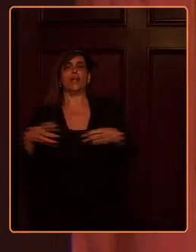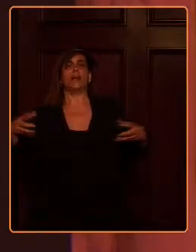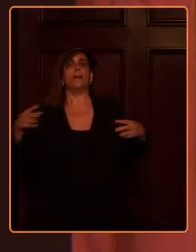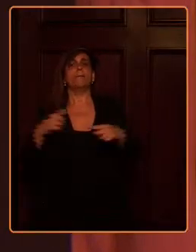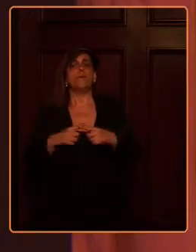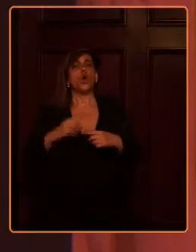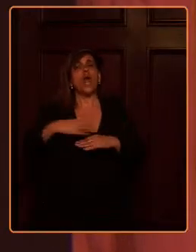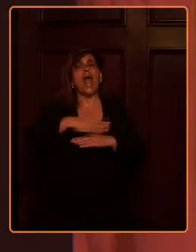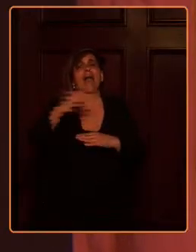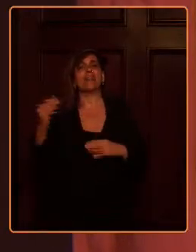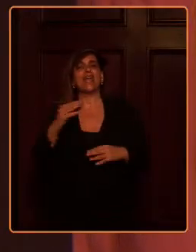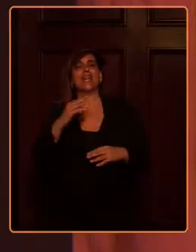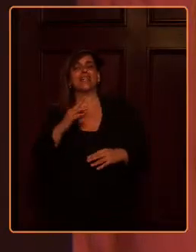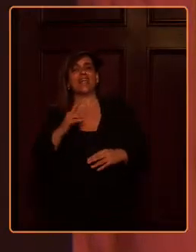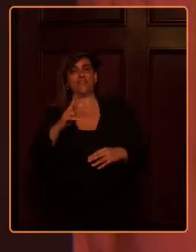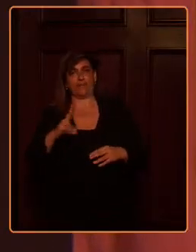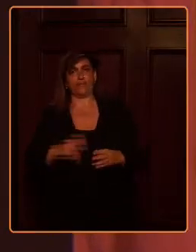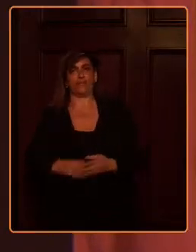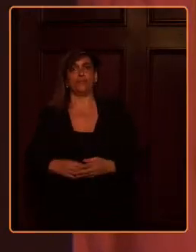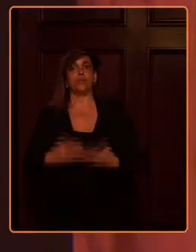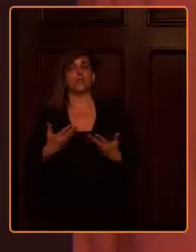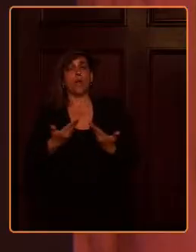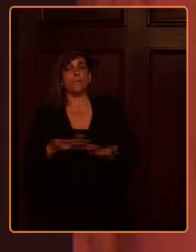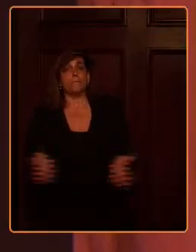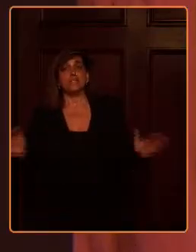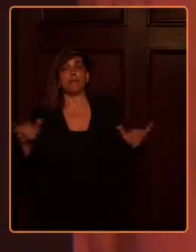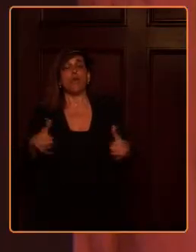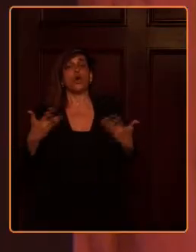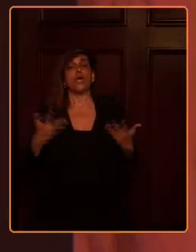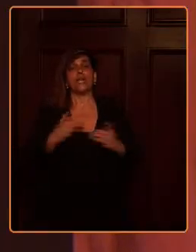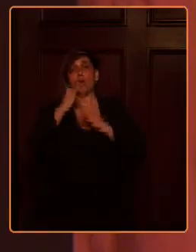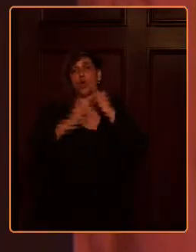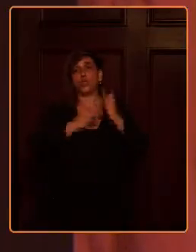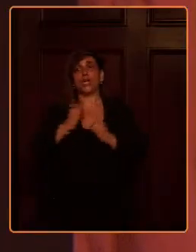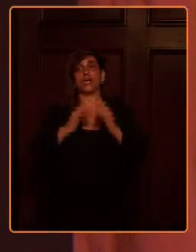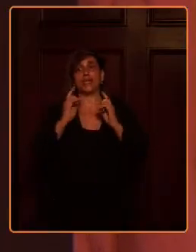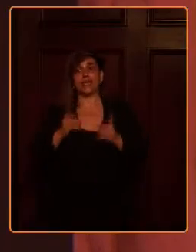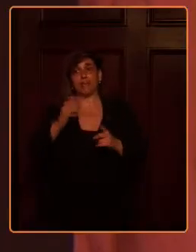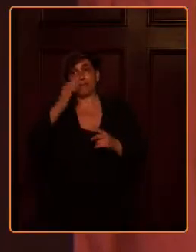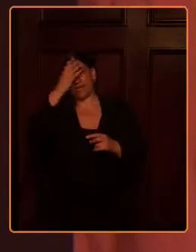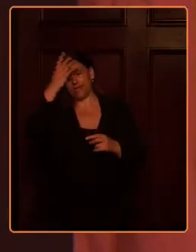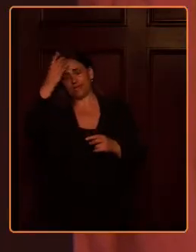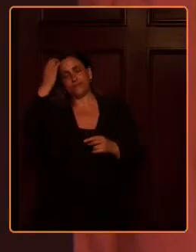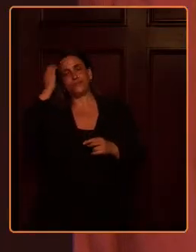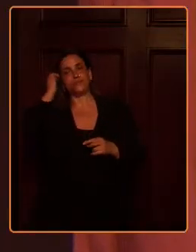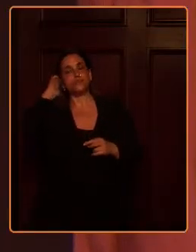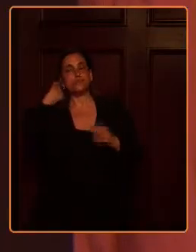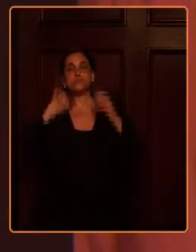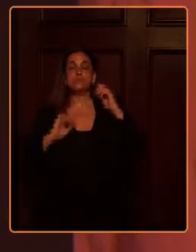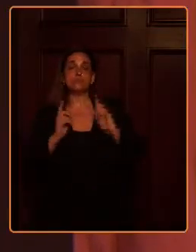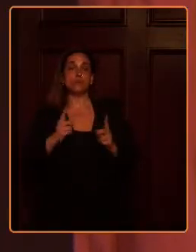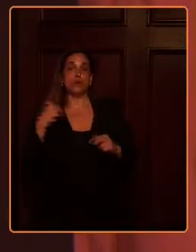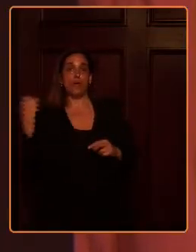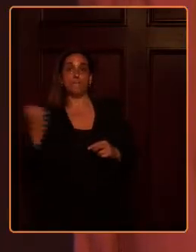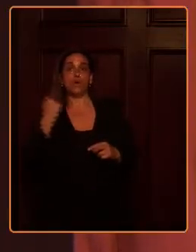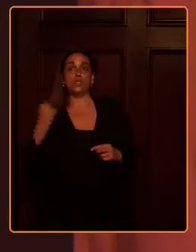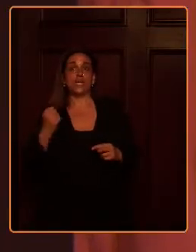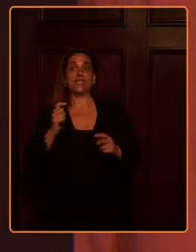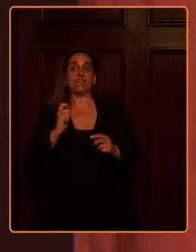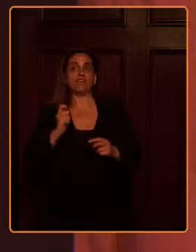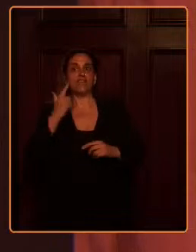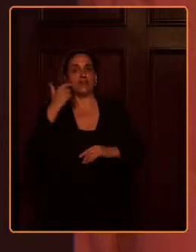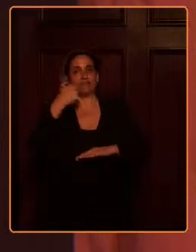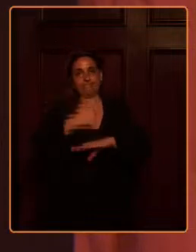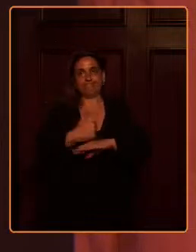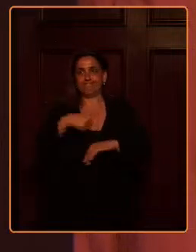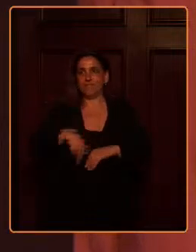de Antel TV. Y antes de comenzar, queremos compartir información útil que tiene que ver con quienes nos acompañan